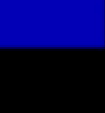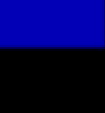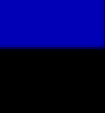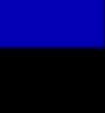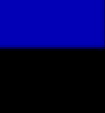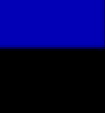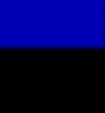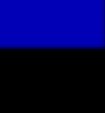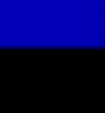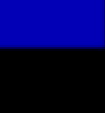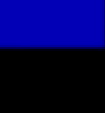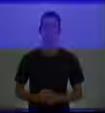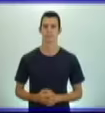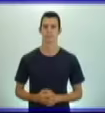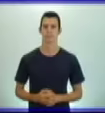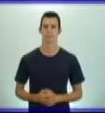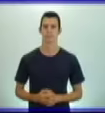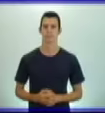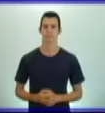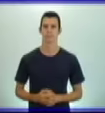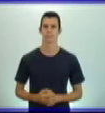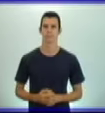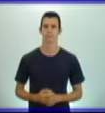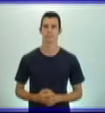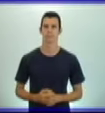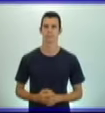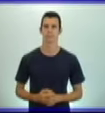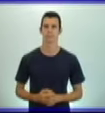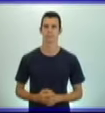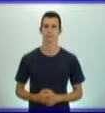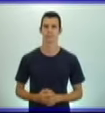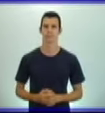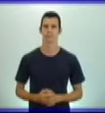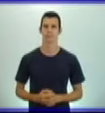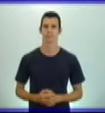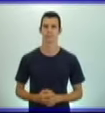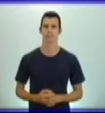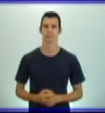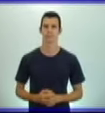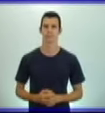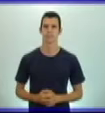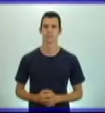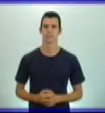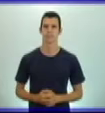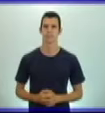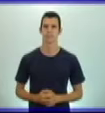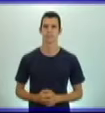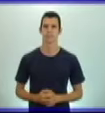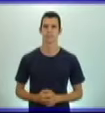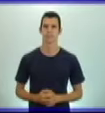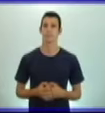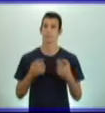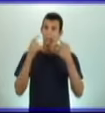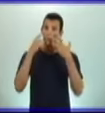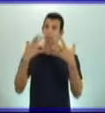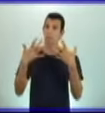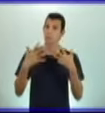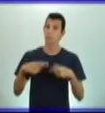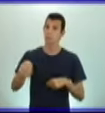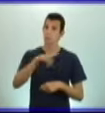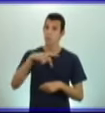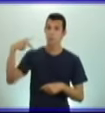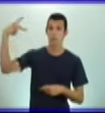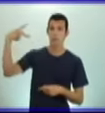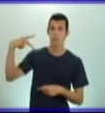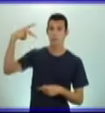Ya pueden haberle dado tiempo a copiar, ¿no? Debe de haberle dado tiempo a copiar estos dos incisos, por